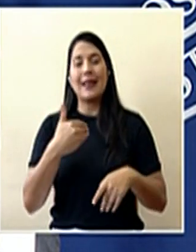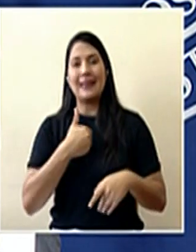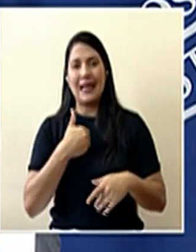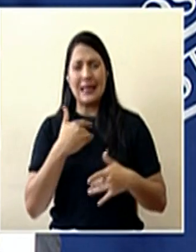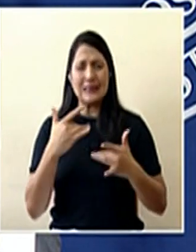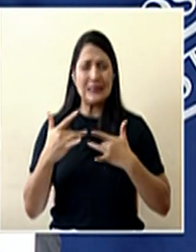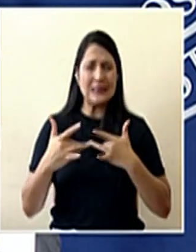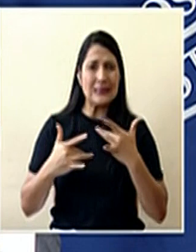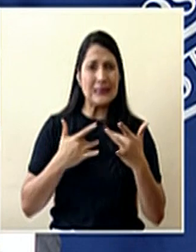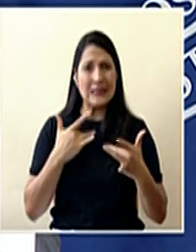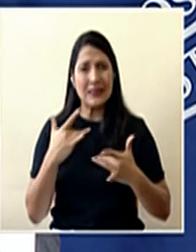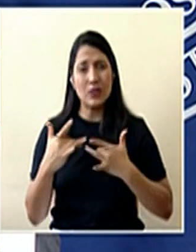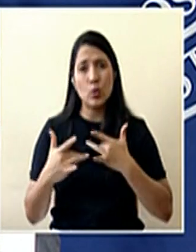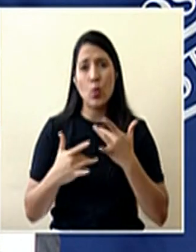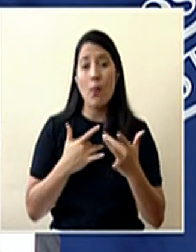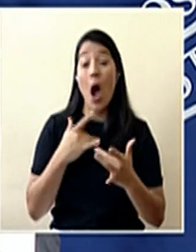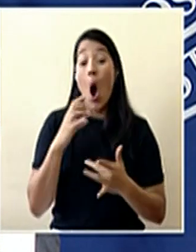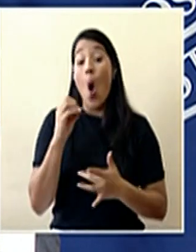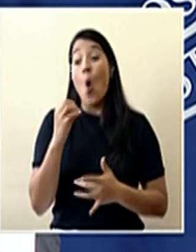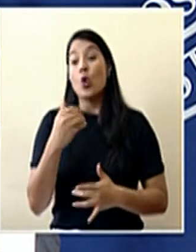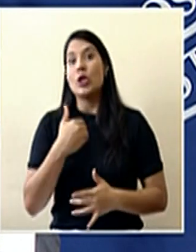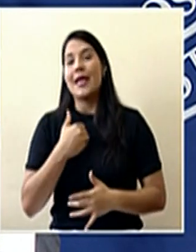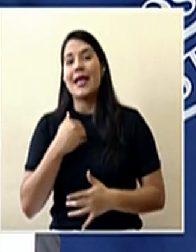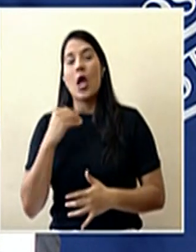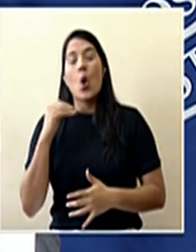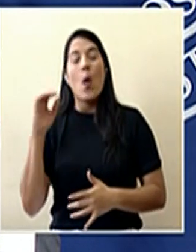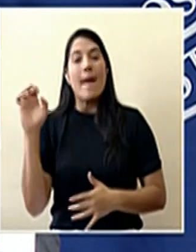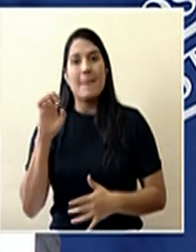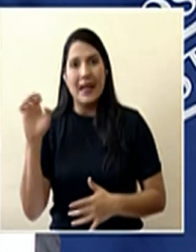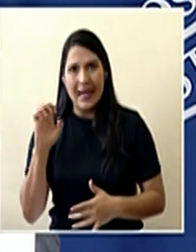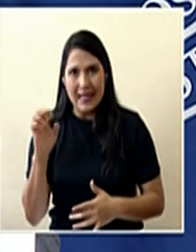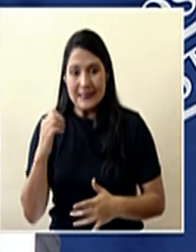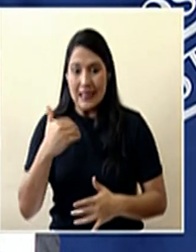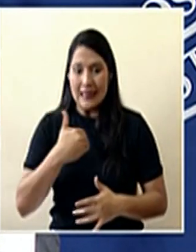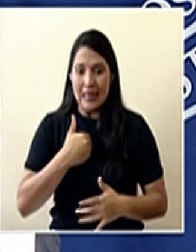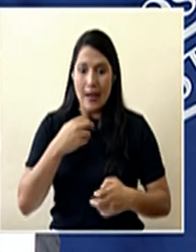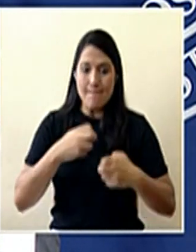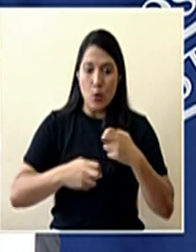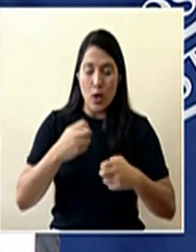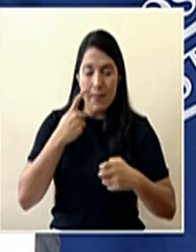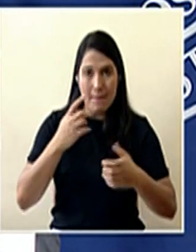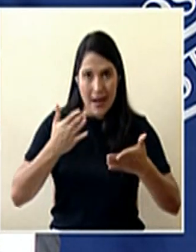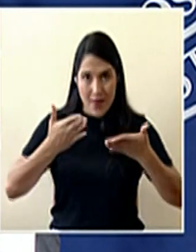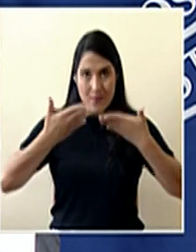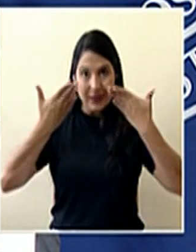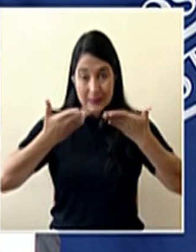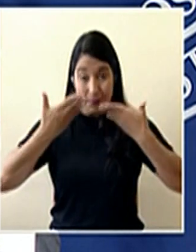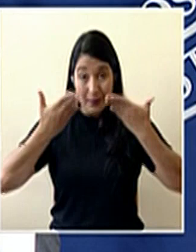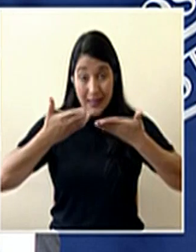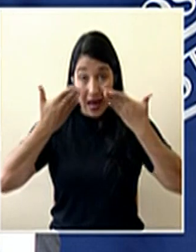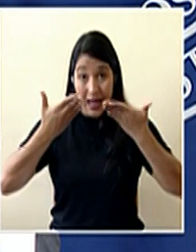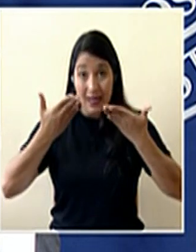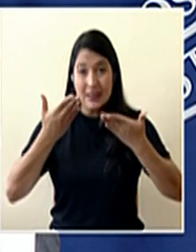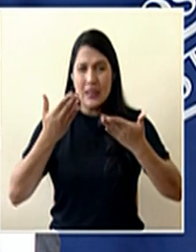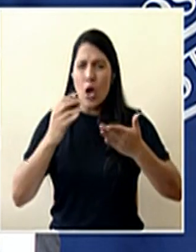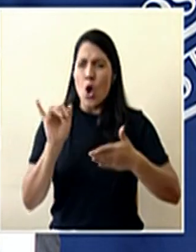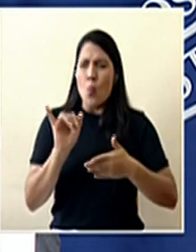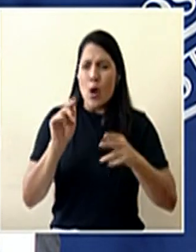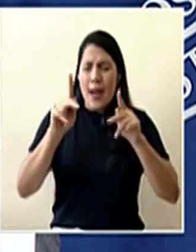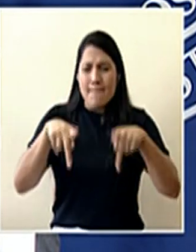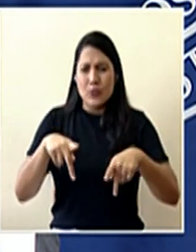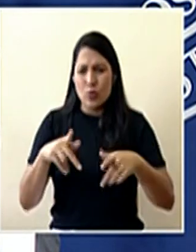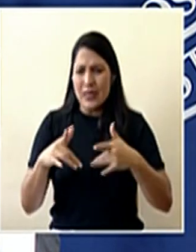todo cuando hay una urgencia, que es cuando hay dificultad respiratoria progresiva, que ya la persona siente que